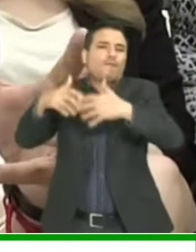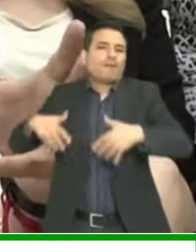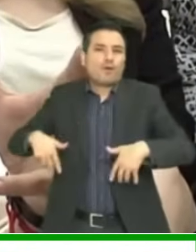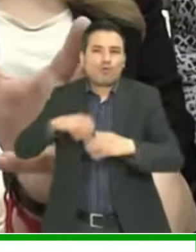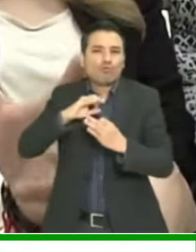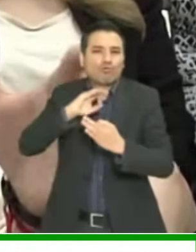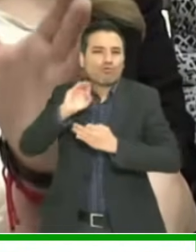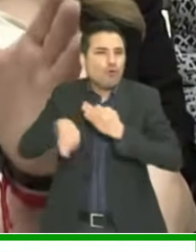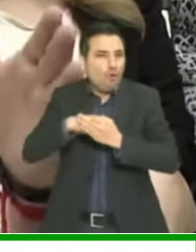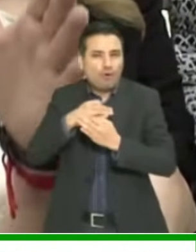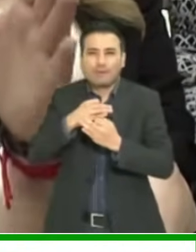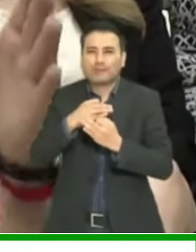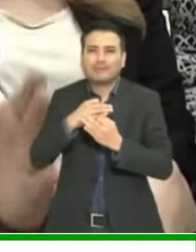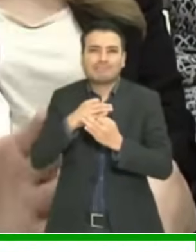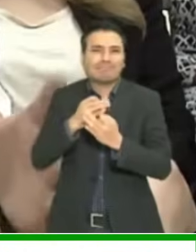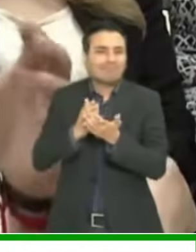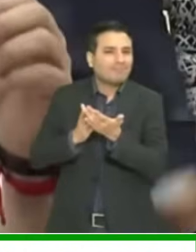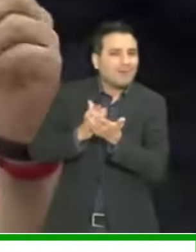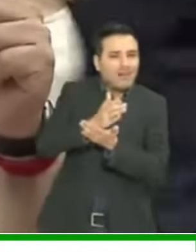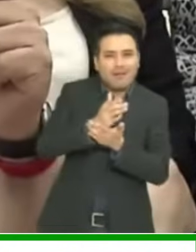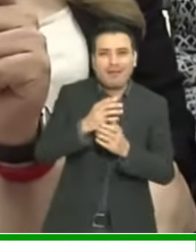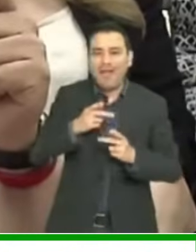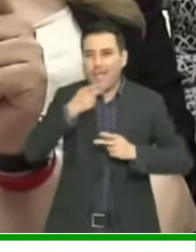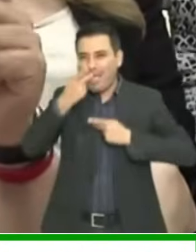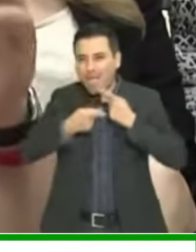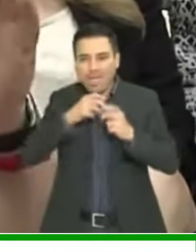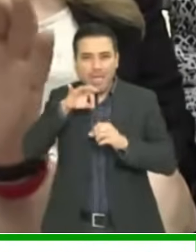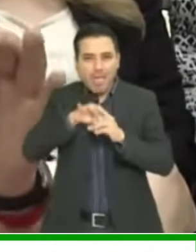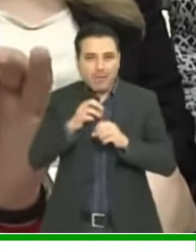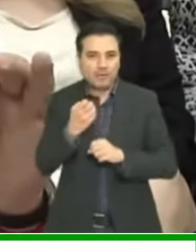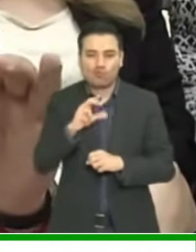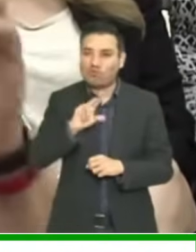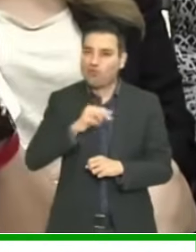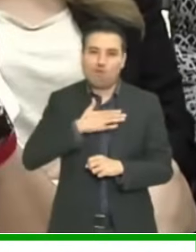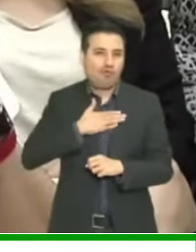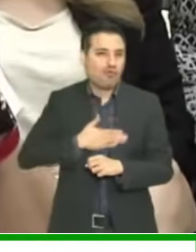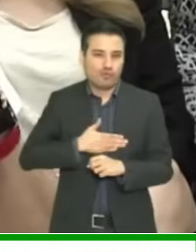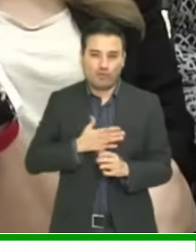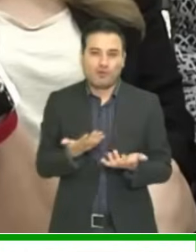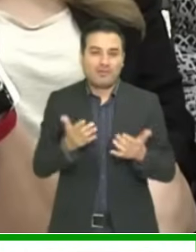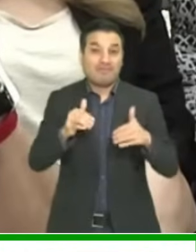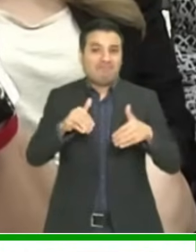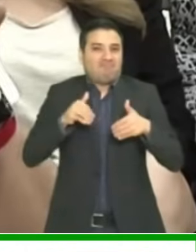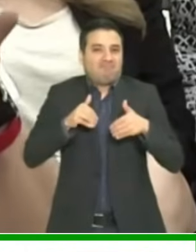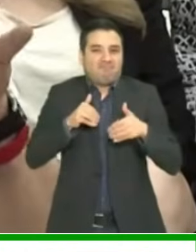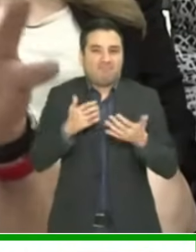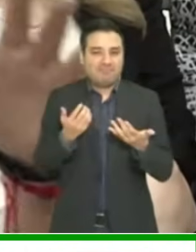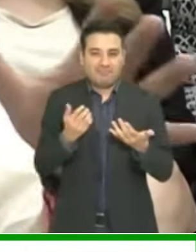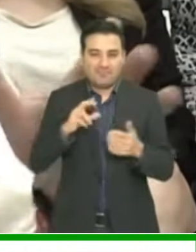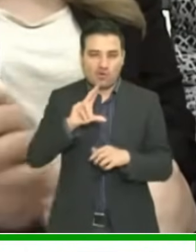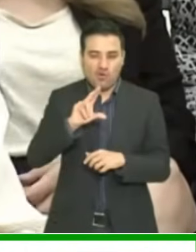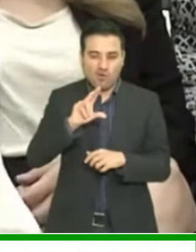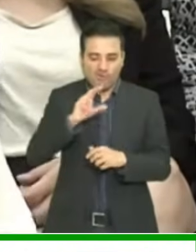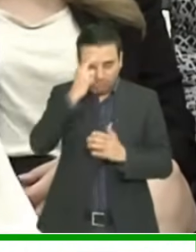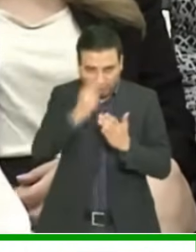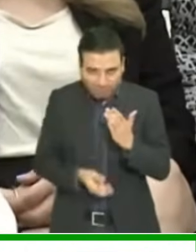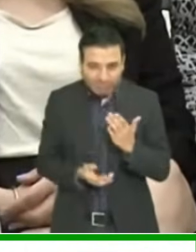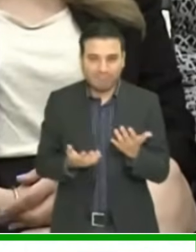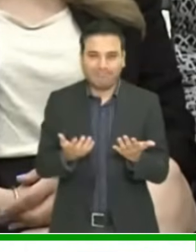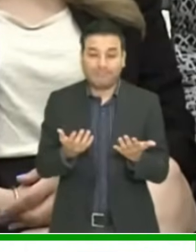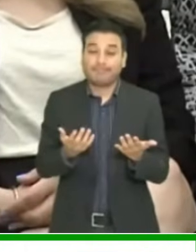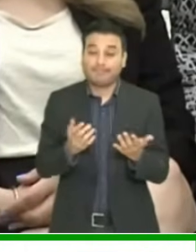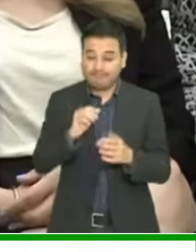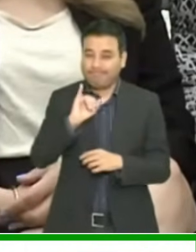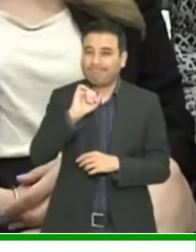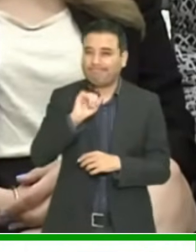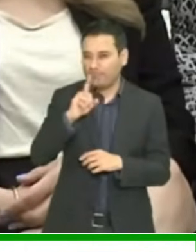de trastocar los principios de inequidad o los principios de parcialidad o los principios de generar condiciones. Pero como bien